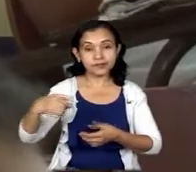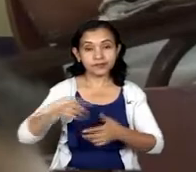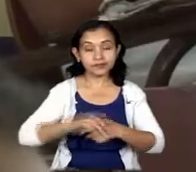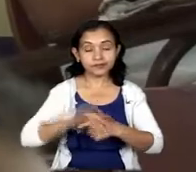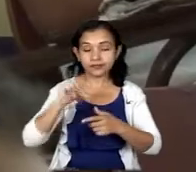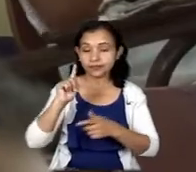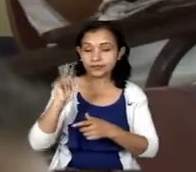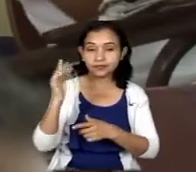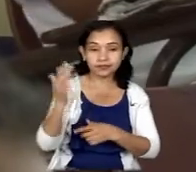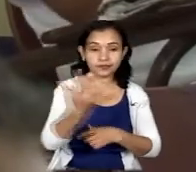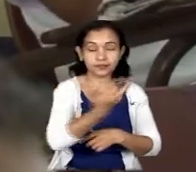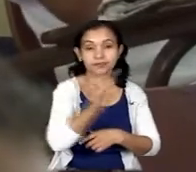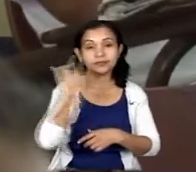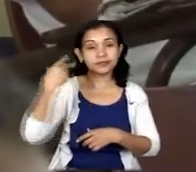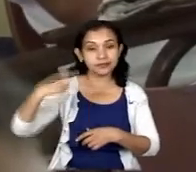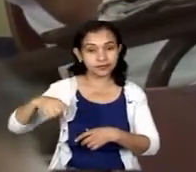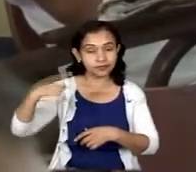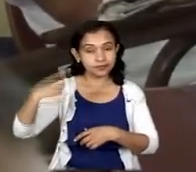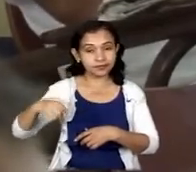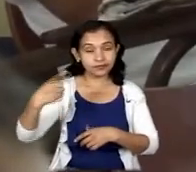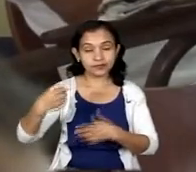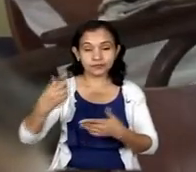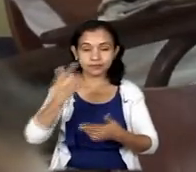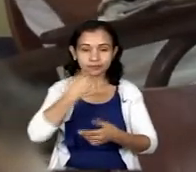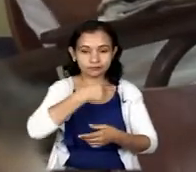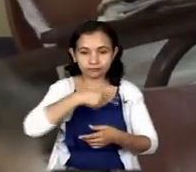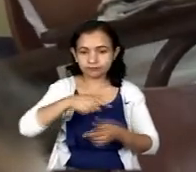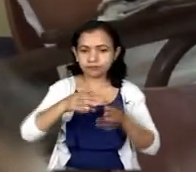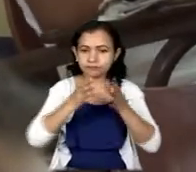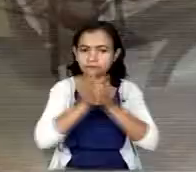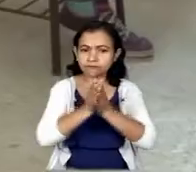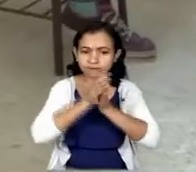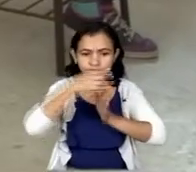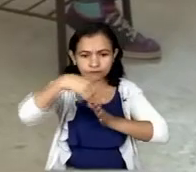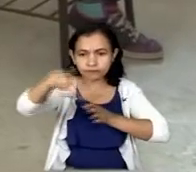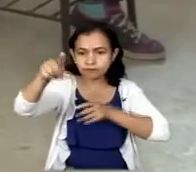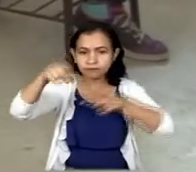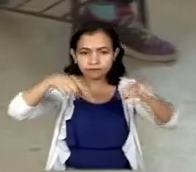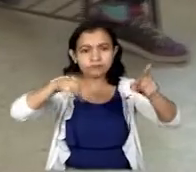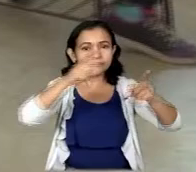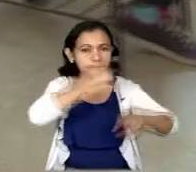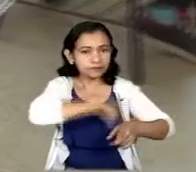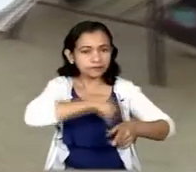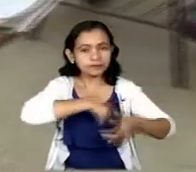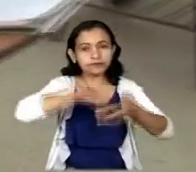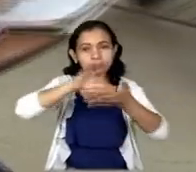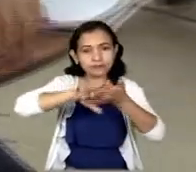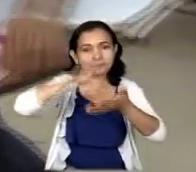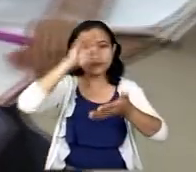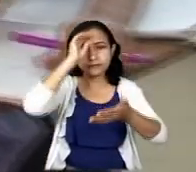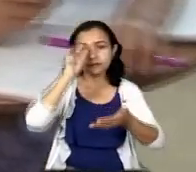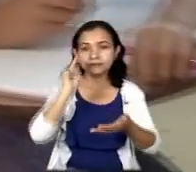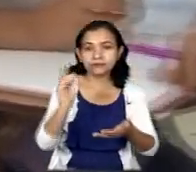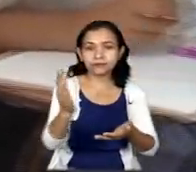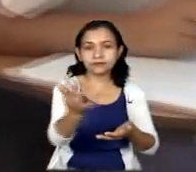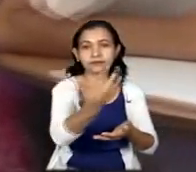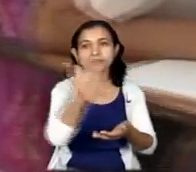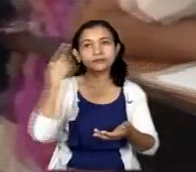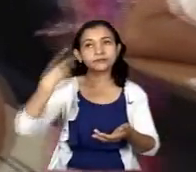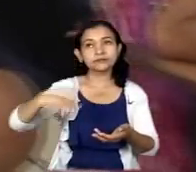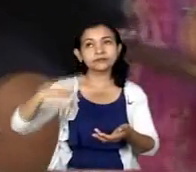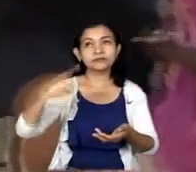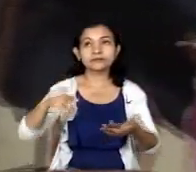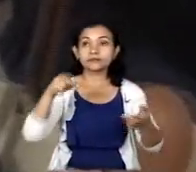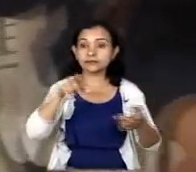de todos ir a la escuela, aprender, tener, es un derecho de todos, pero para eso hay